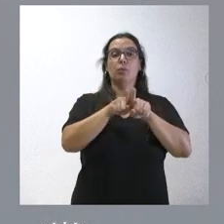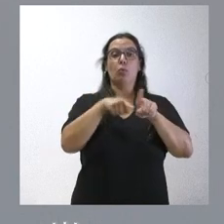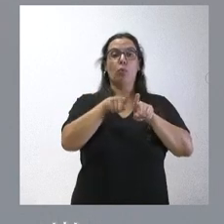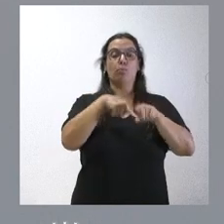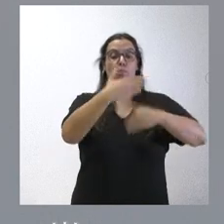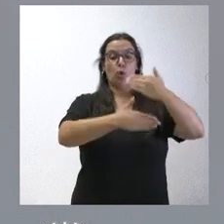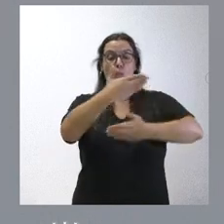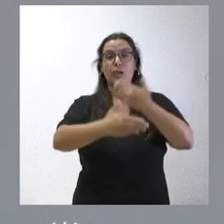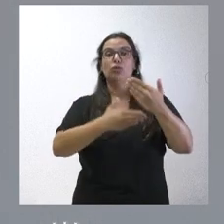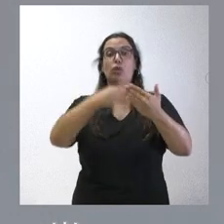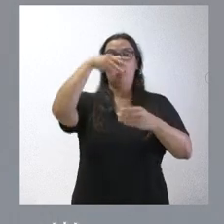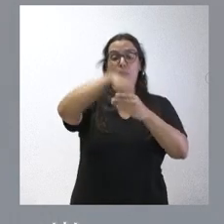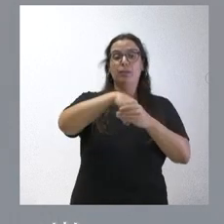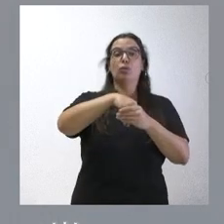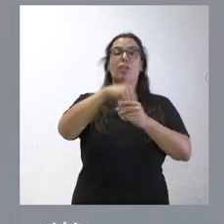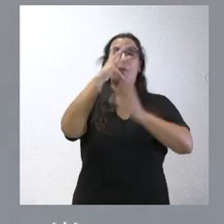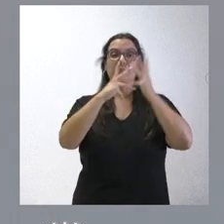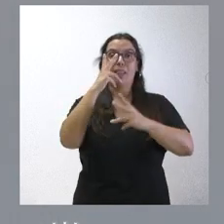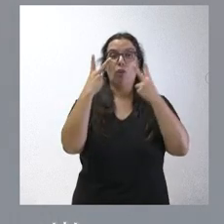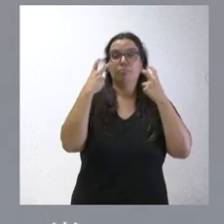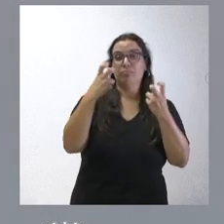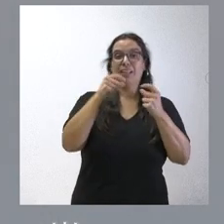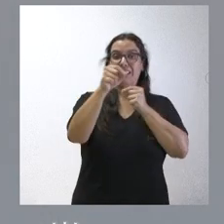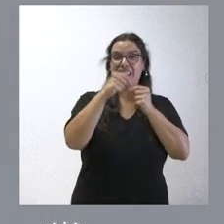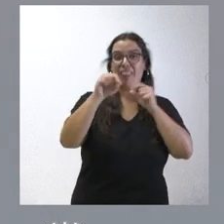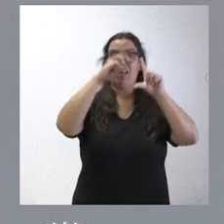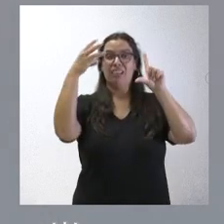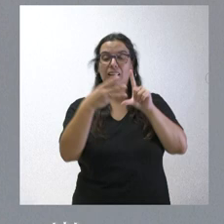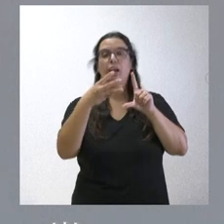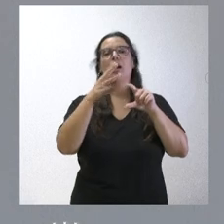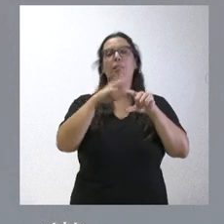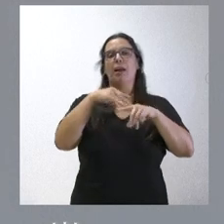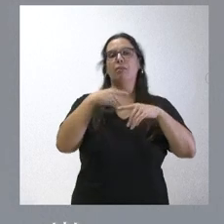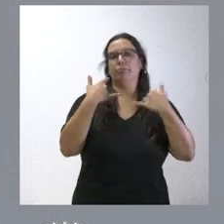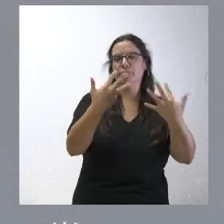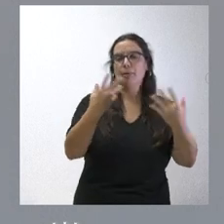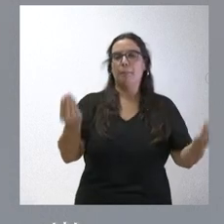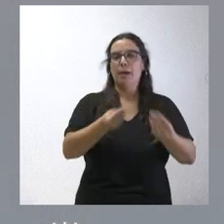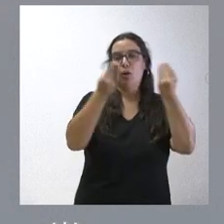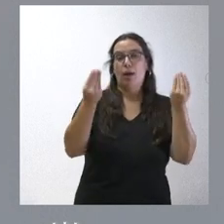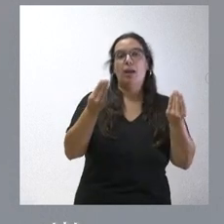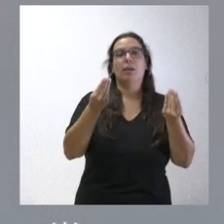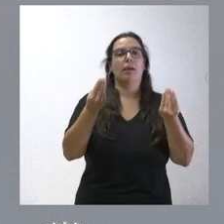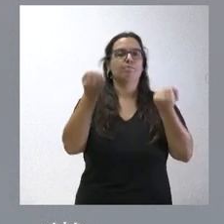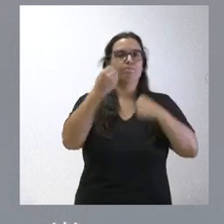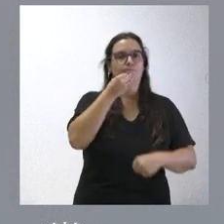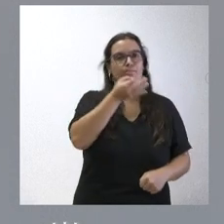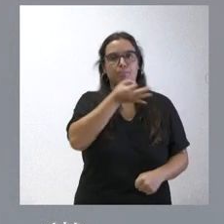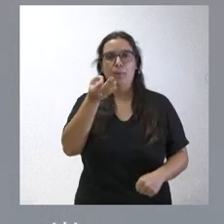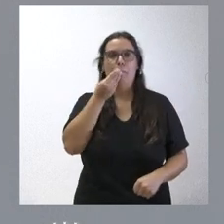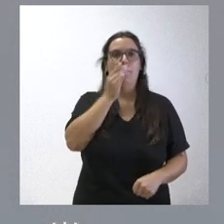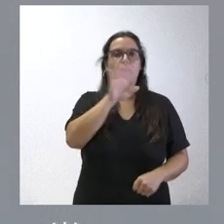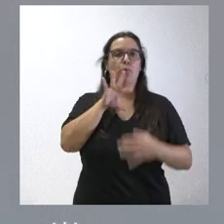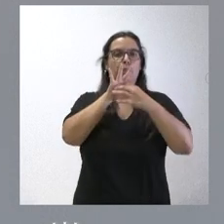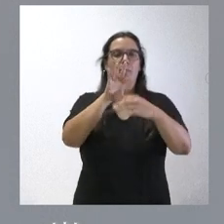en la administración tributaria desde el punto de vista telemático y aplicar las mejores prácticas que existen actualmente sobre esta materia